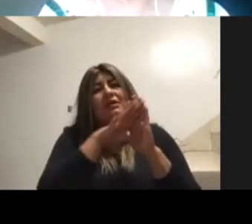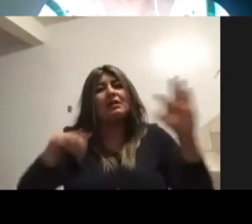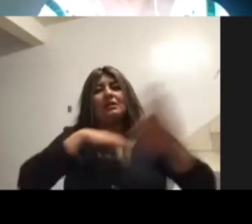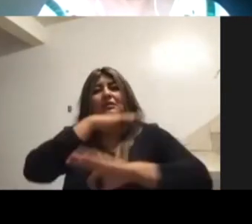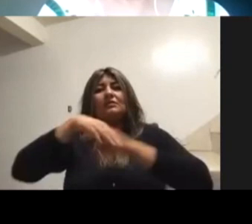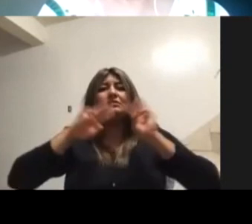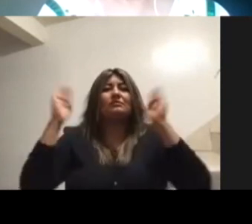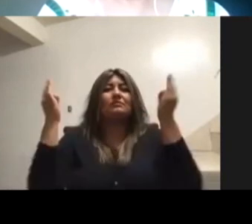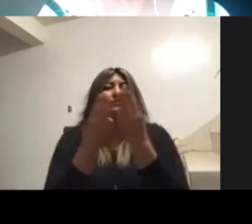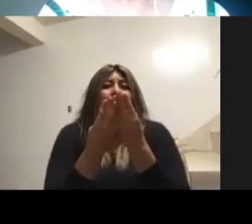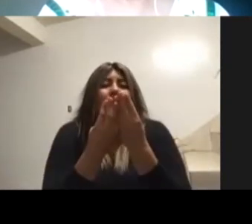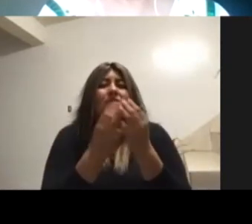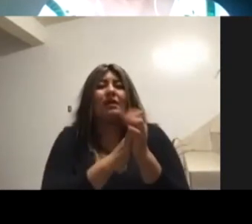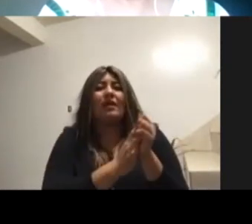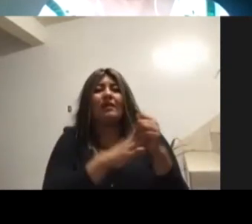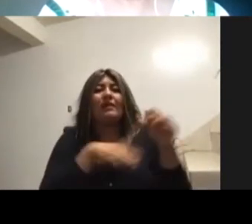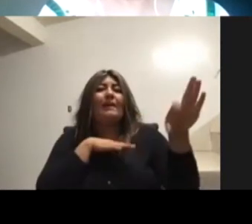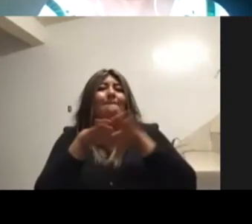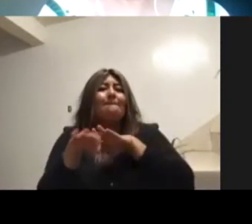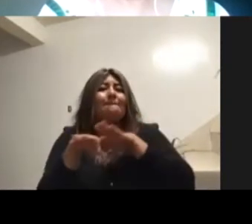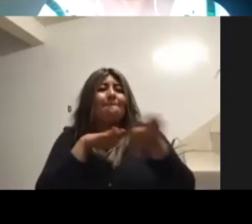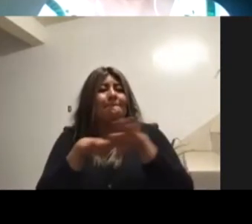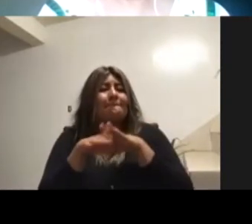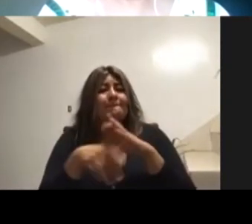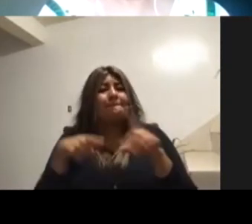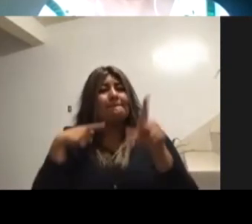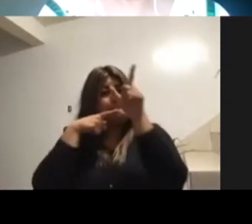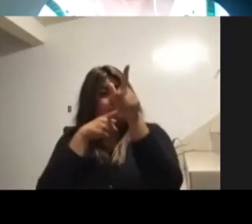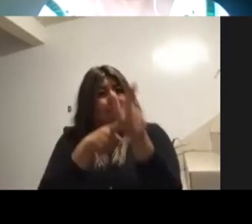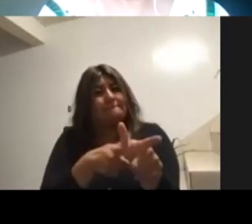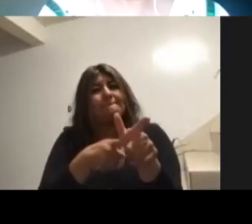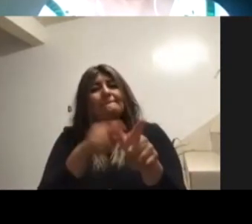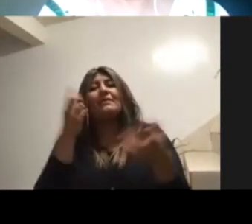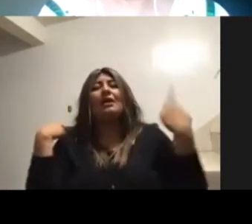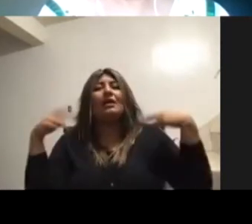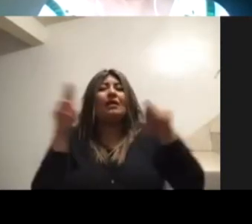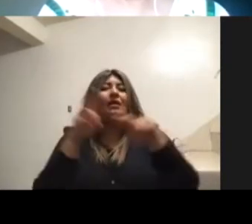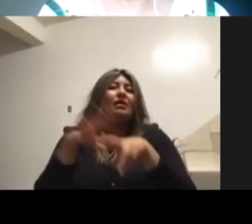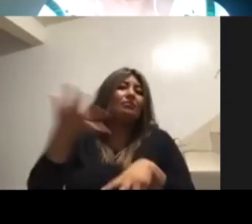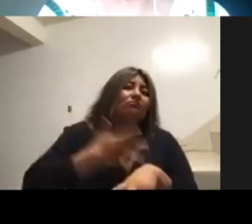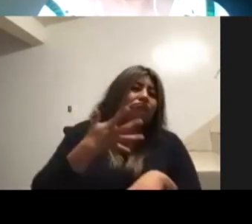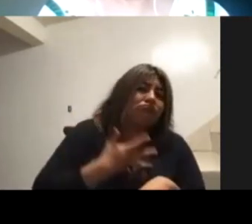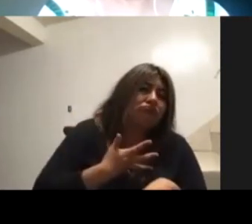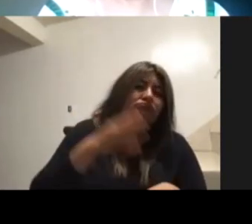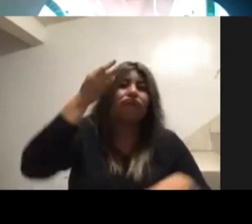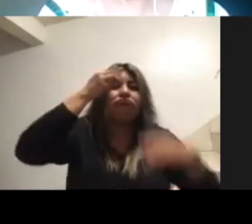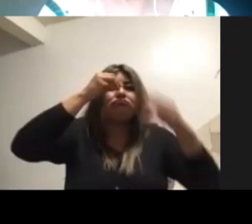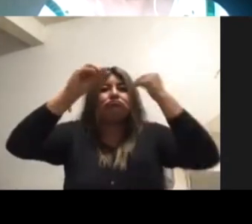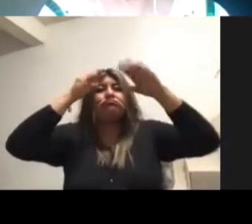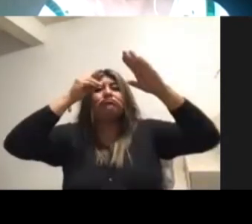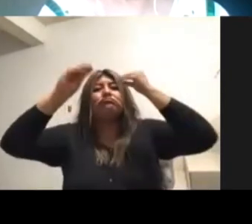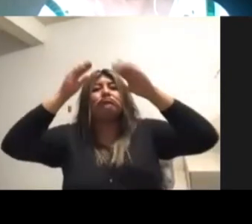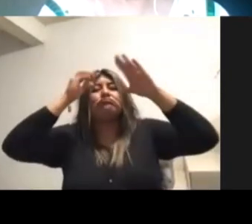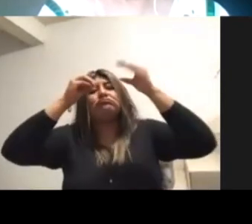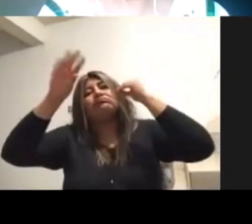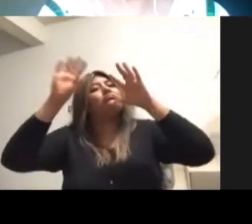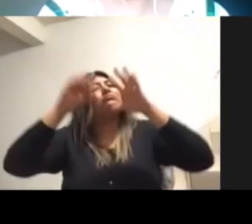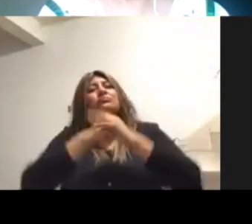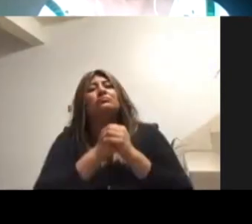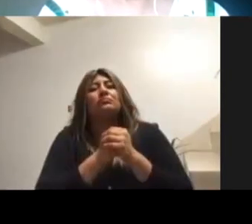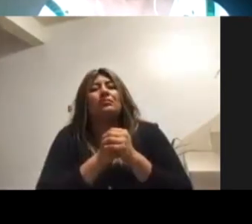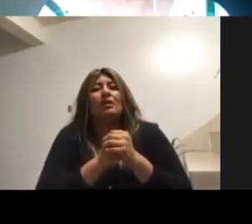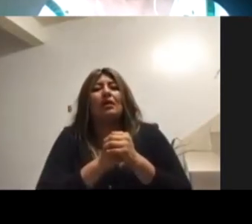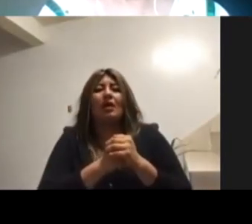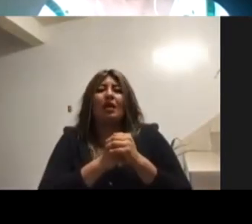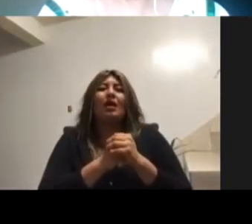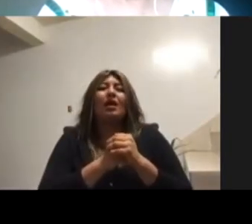de incursionar. Allí, obviamente, los maestros deberían haber aprendido a cómo diversificar